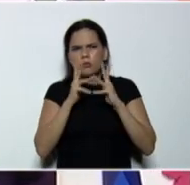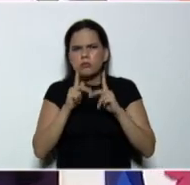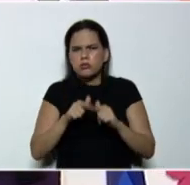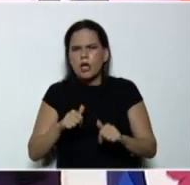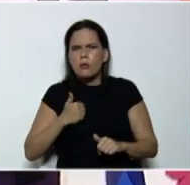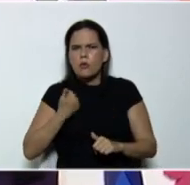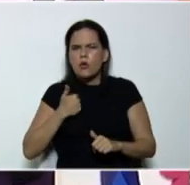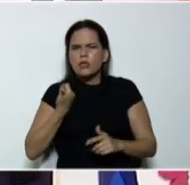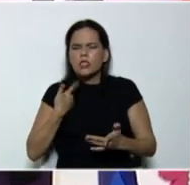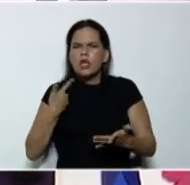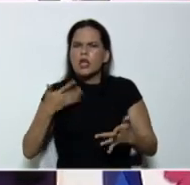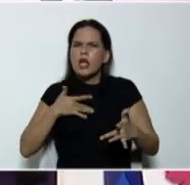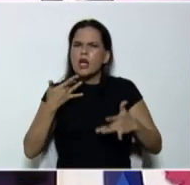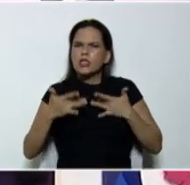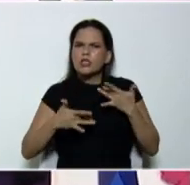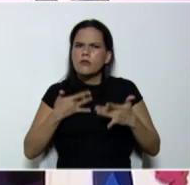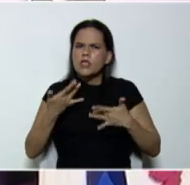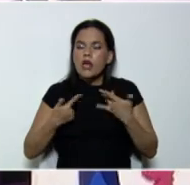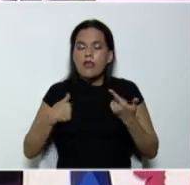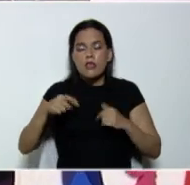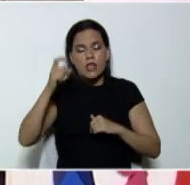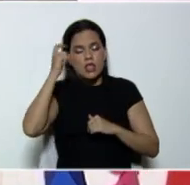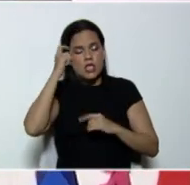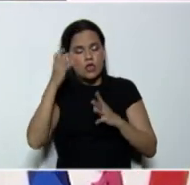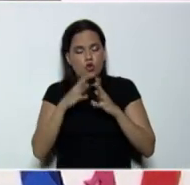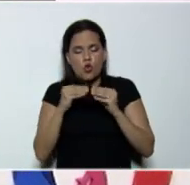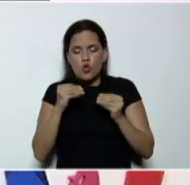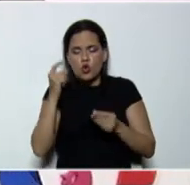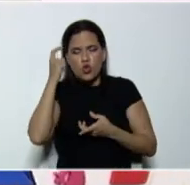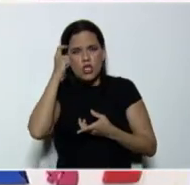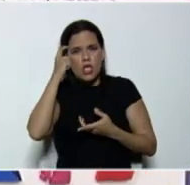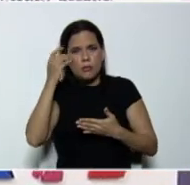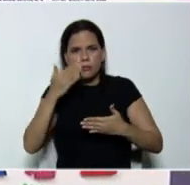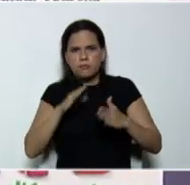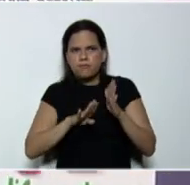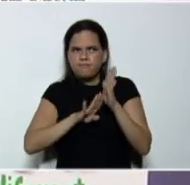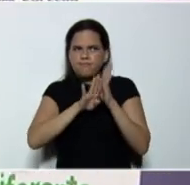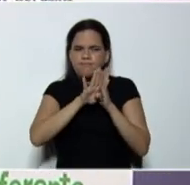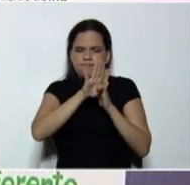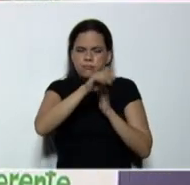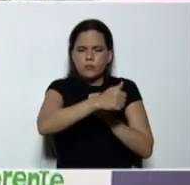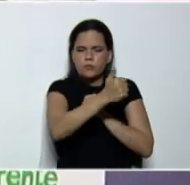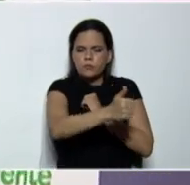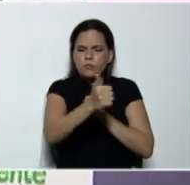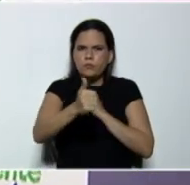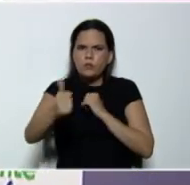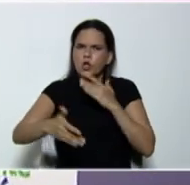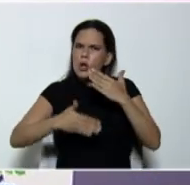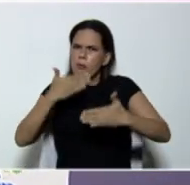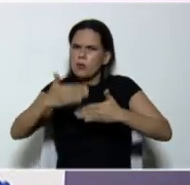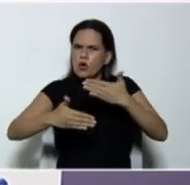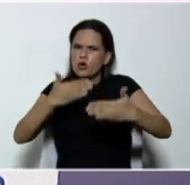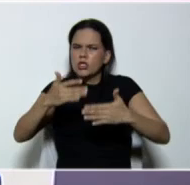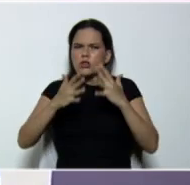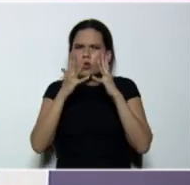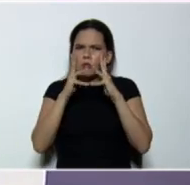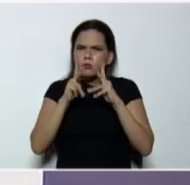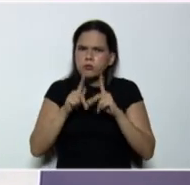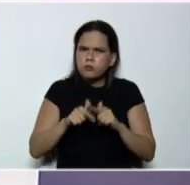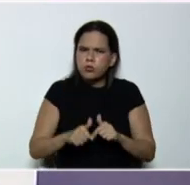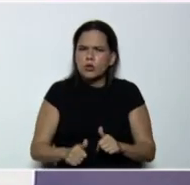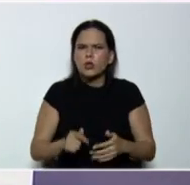aprovechar las actividades del día a día para desarrollar cada uno de estos procesos de conteo de